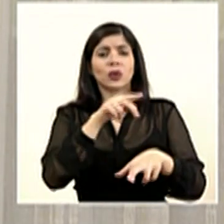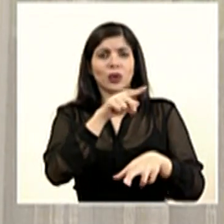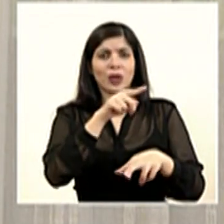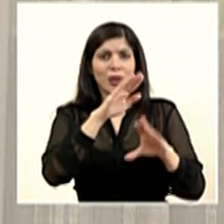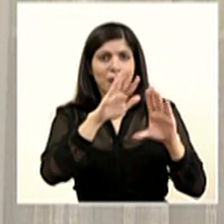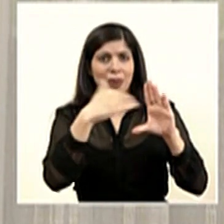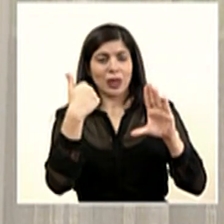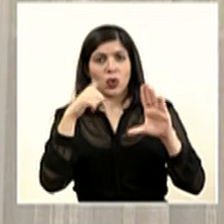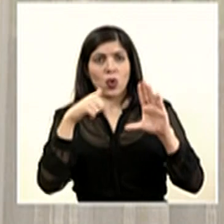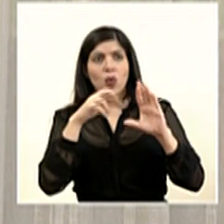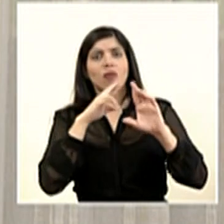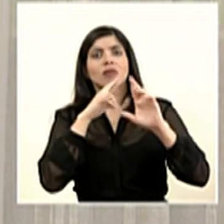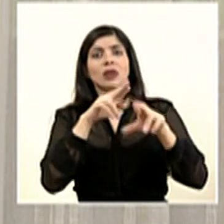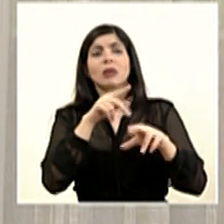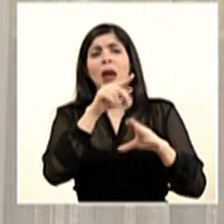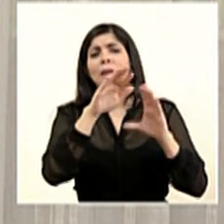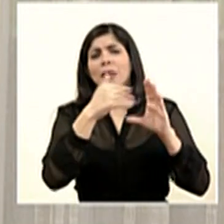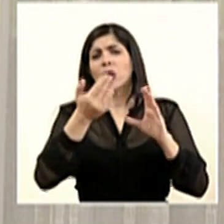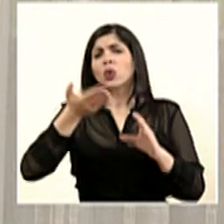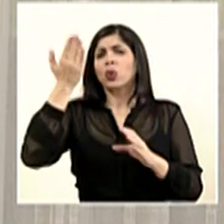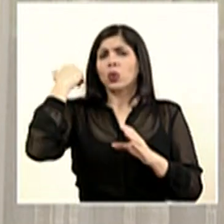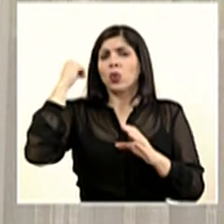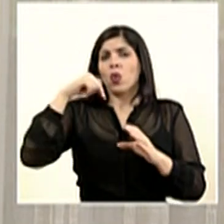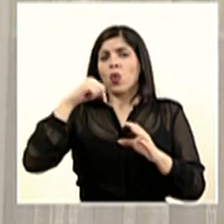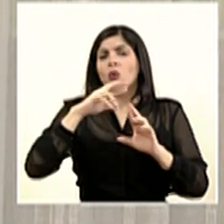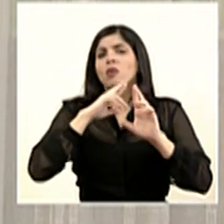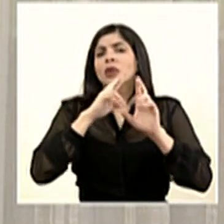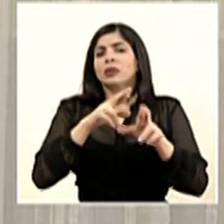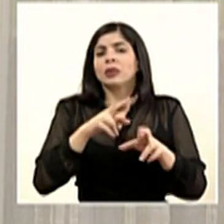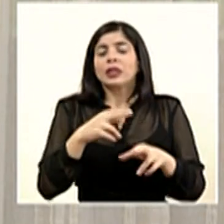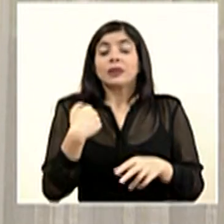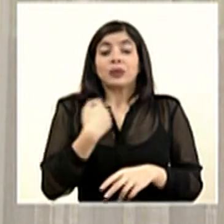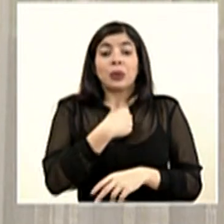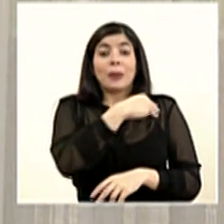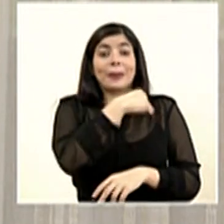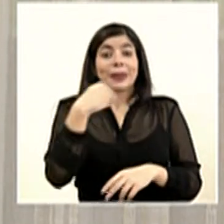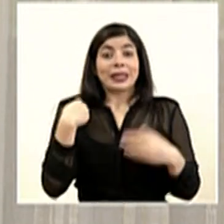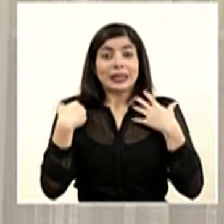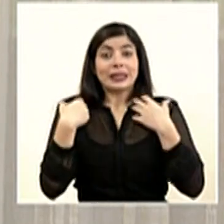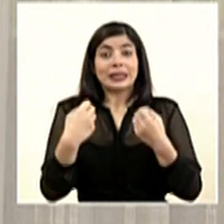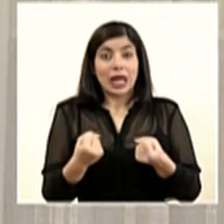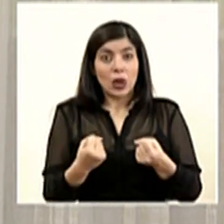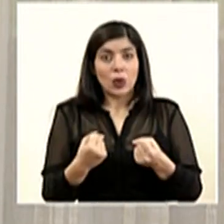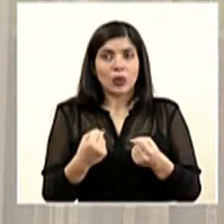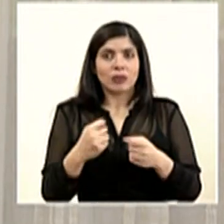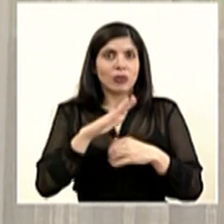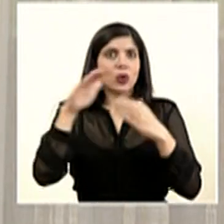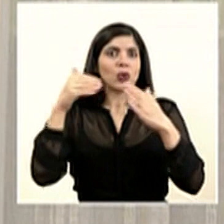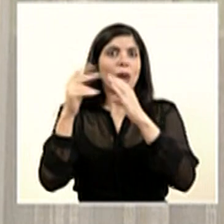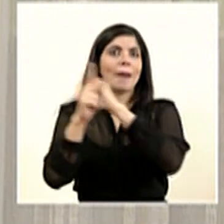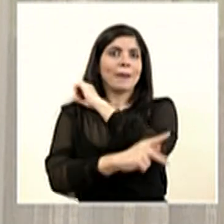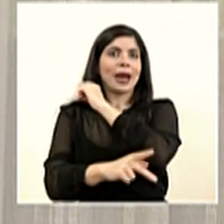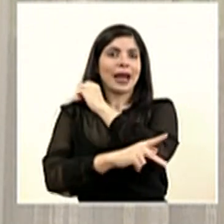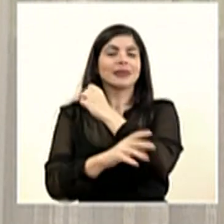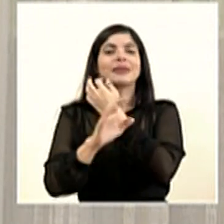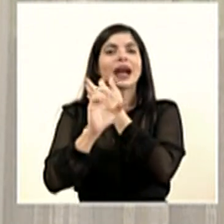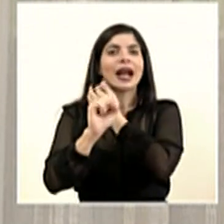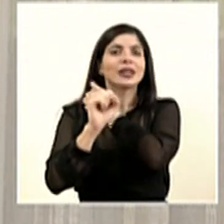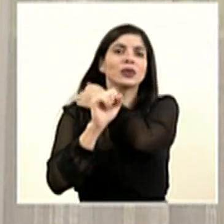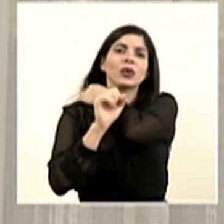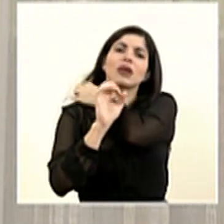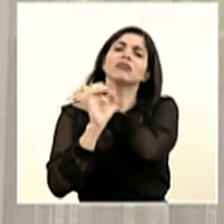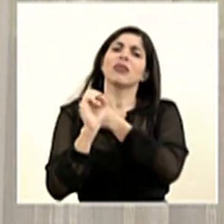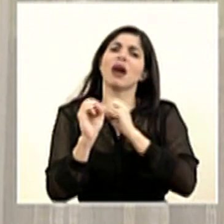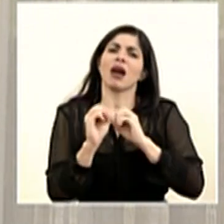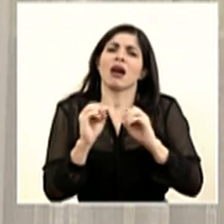nota enviada con anterioridad. Nosotros como Ministerio de Salud y como país, también la Caja Costarricense, claro que